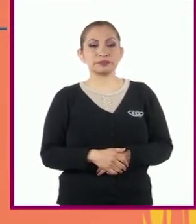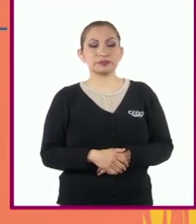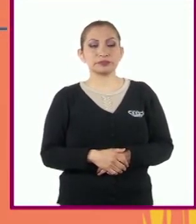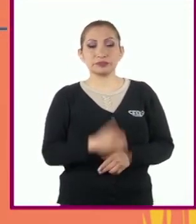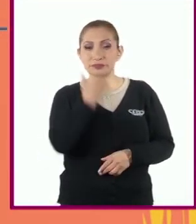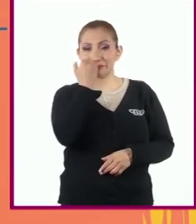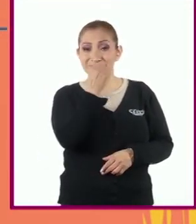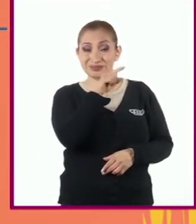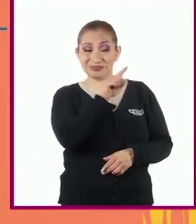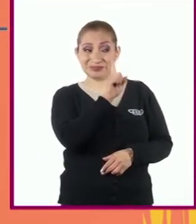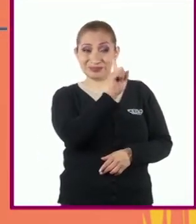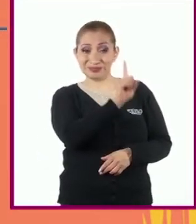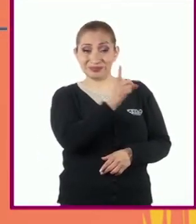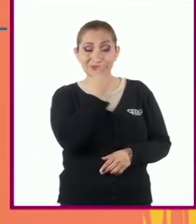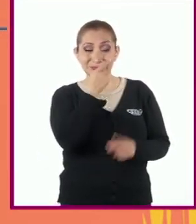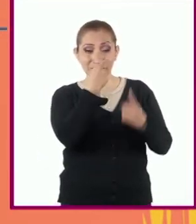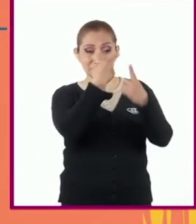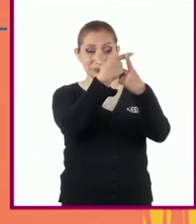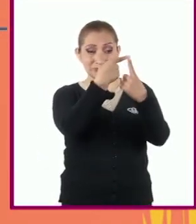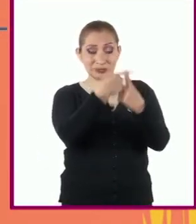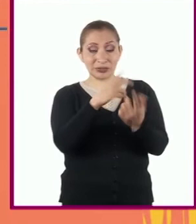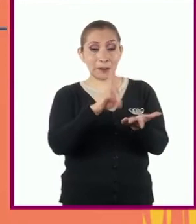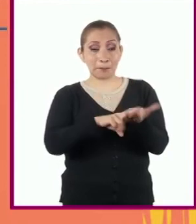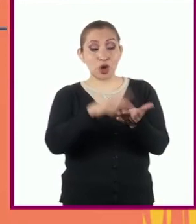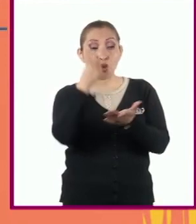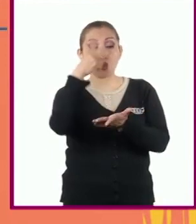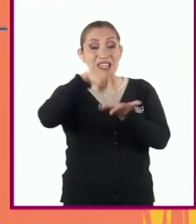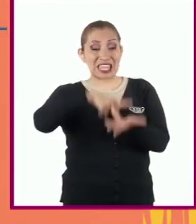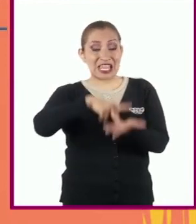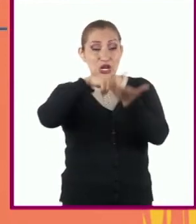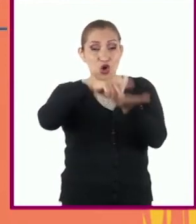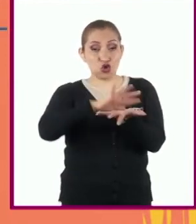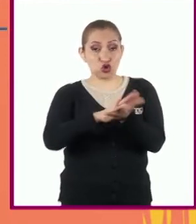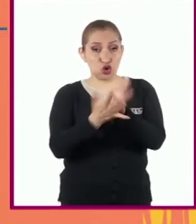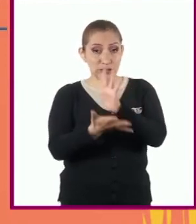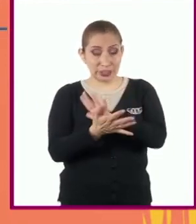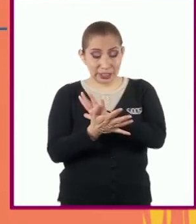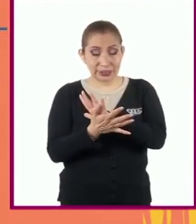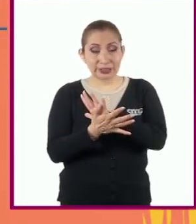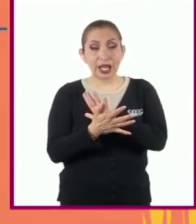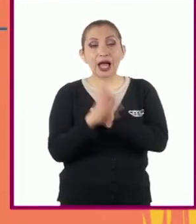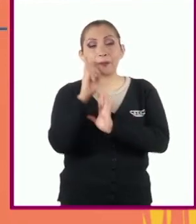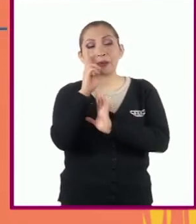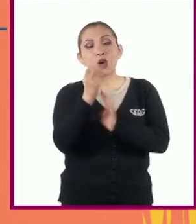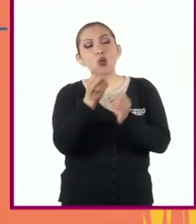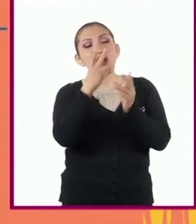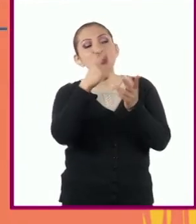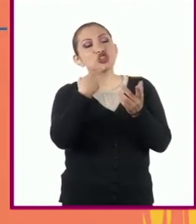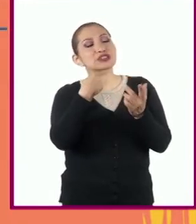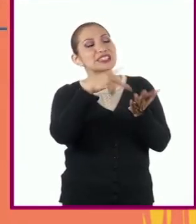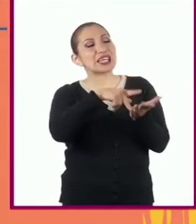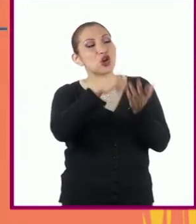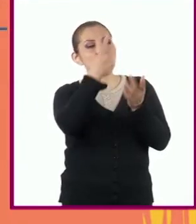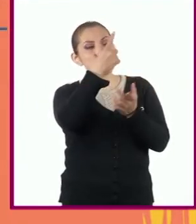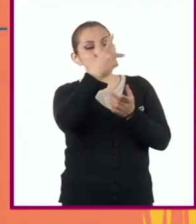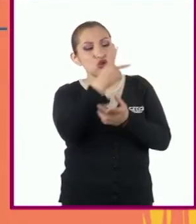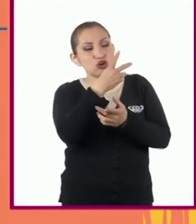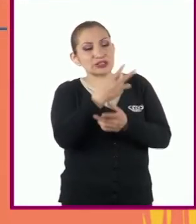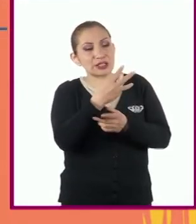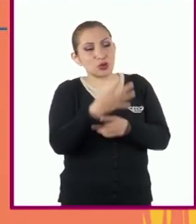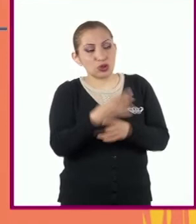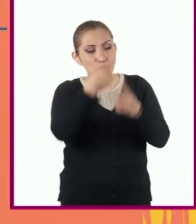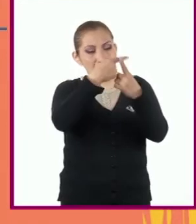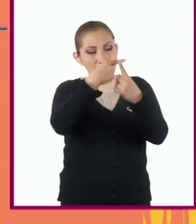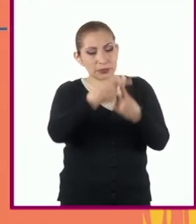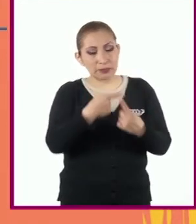El alumno 1 sumó el precio de 1 kilogramo de tortillas según los kilogramos solicitados. Para